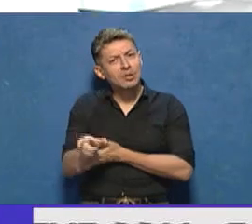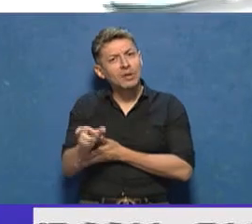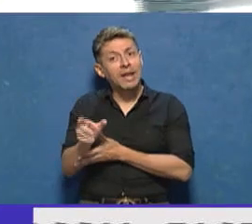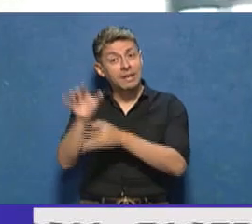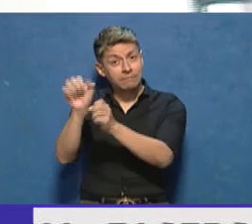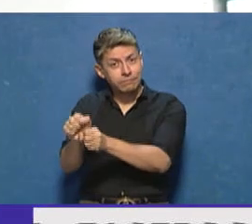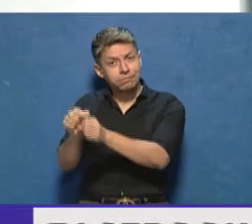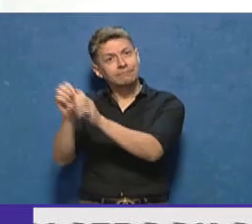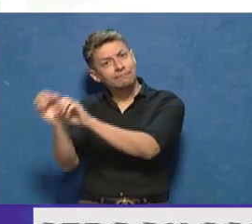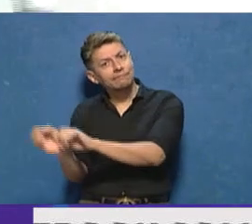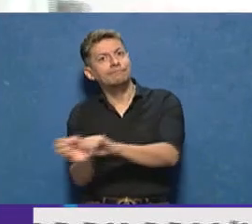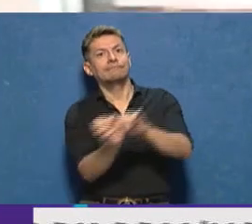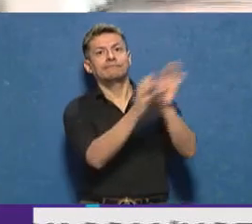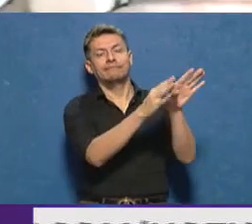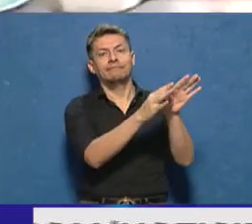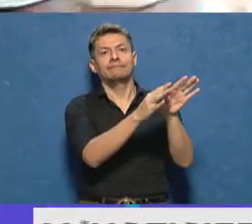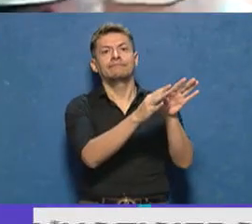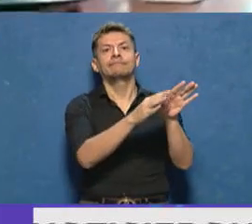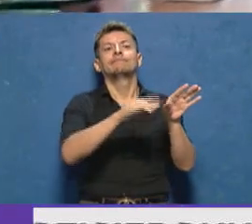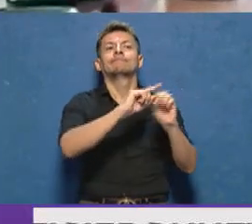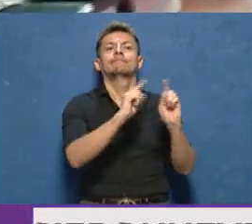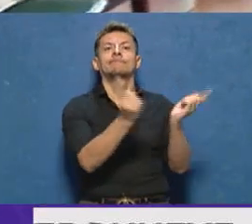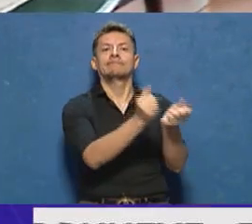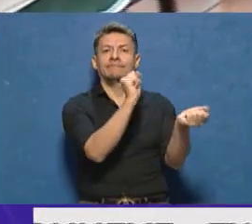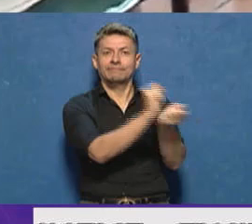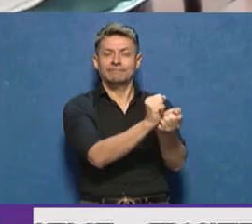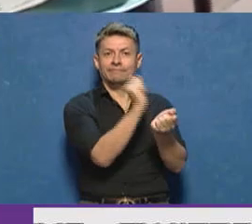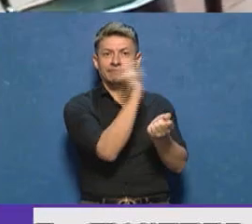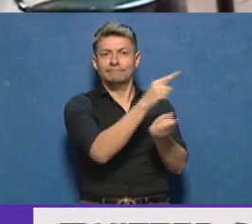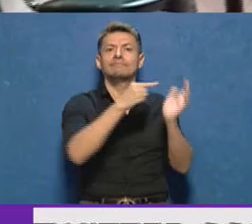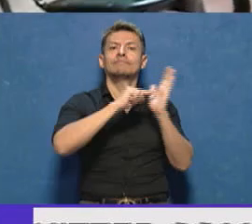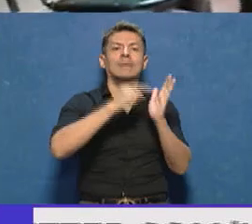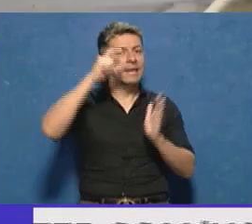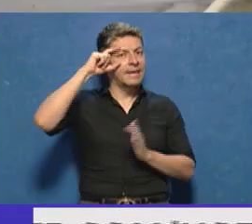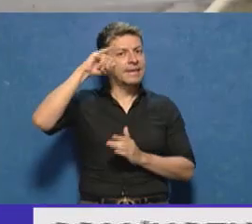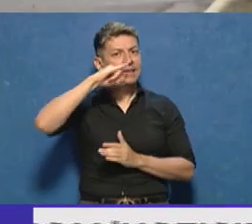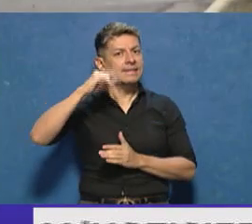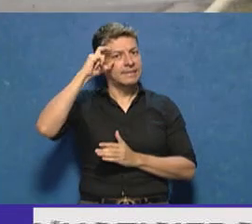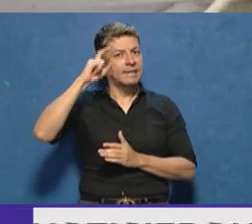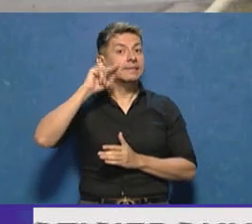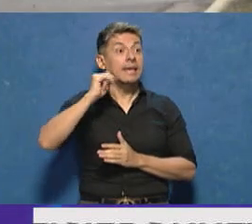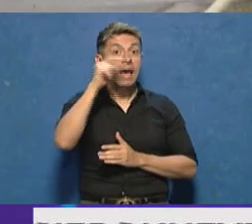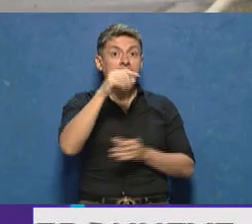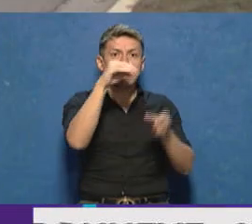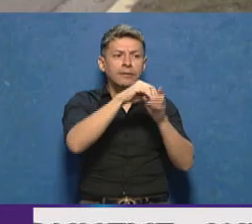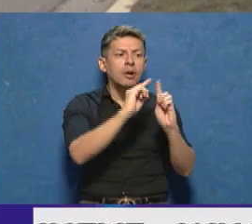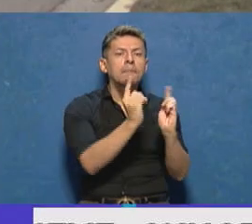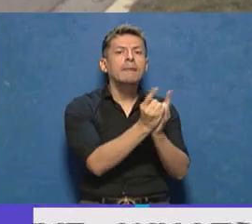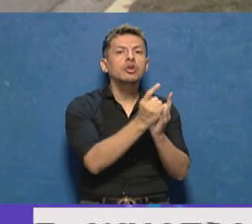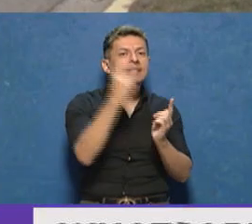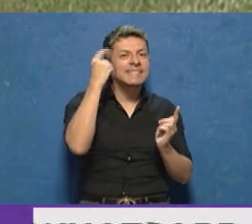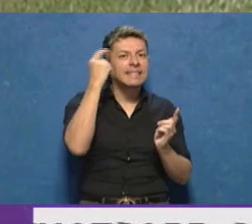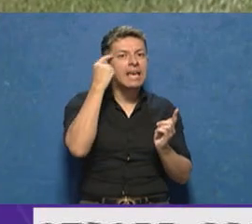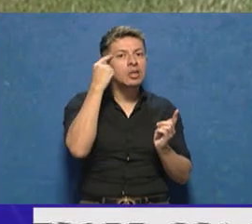a el Complejo Penitenciario Federal de Ezeiza, donde hay un pabellón psiquiátrico que ellos creen